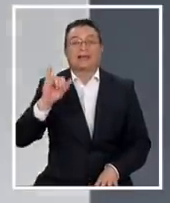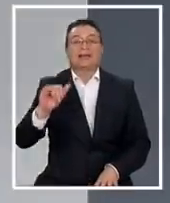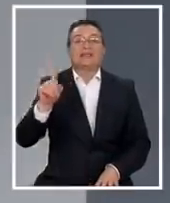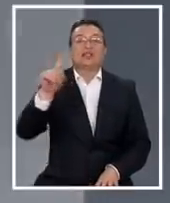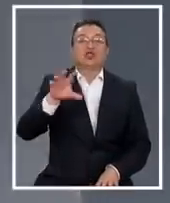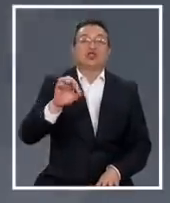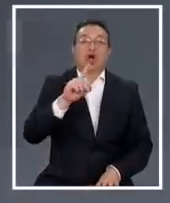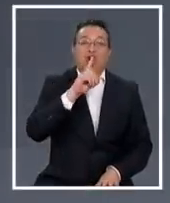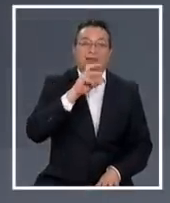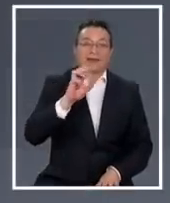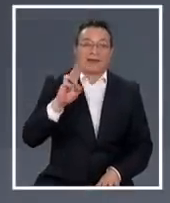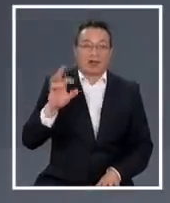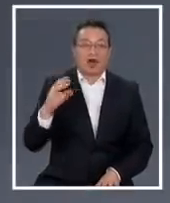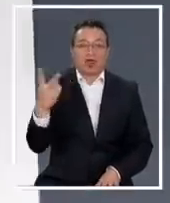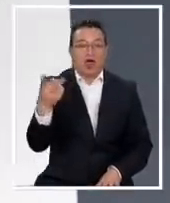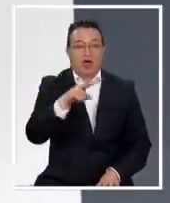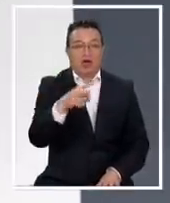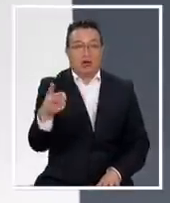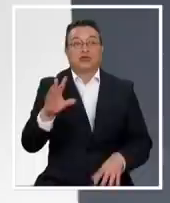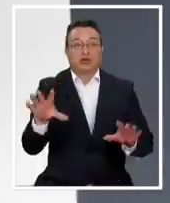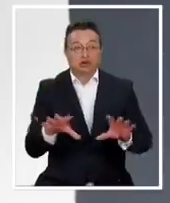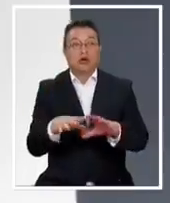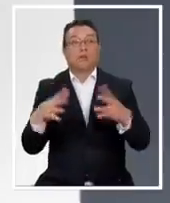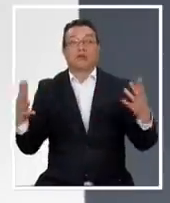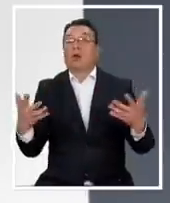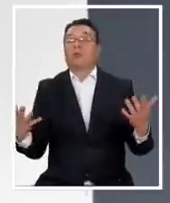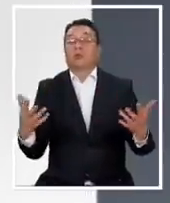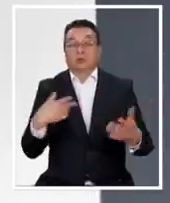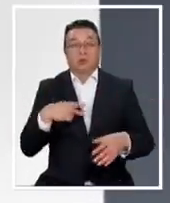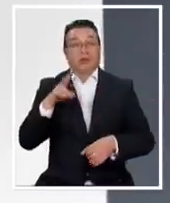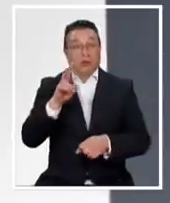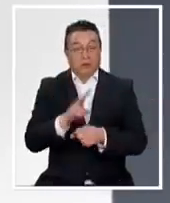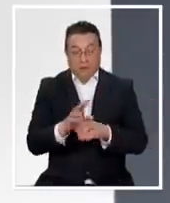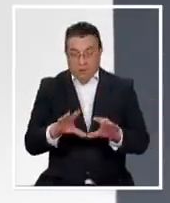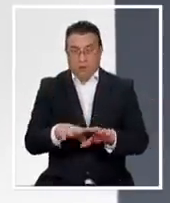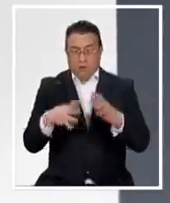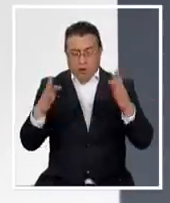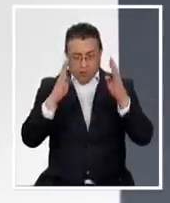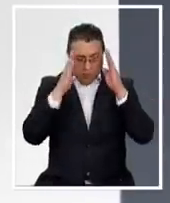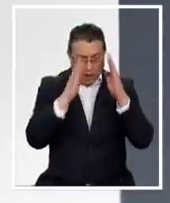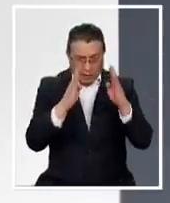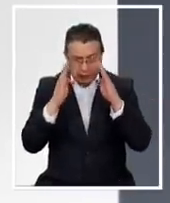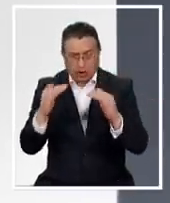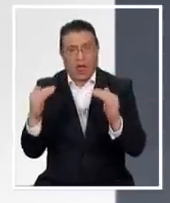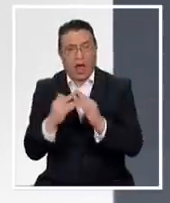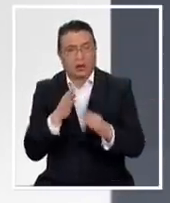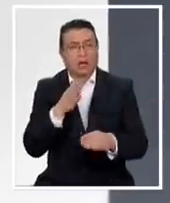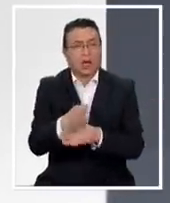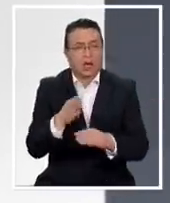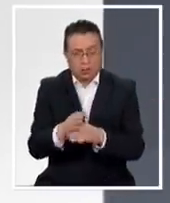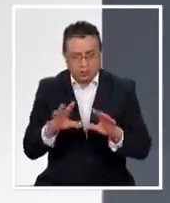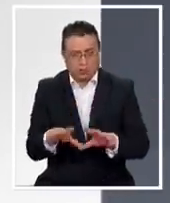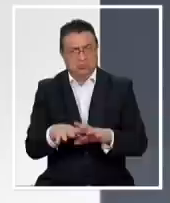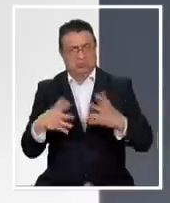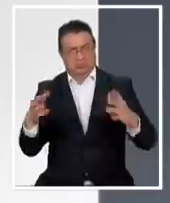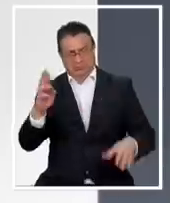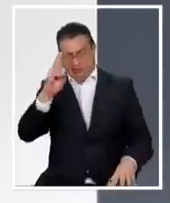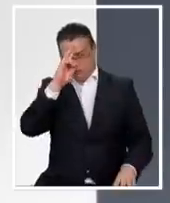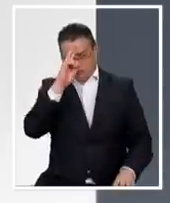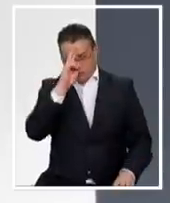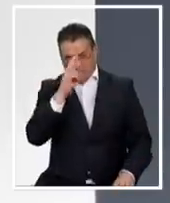Río. Decimos con sorpresa porque fuimos testigos de la particular manera de atender a domicilio a supuestos